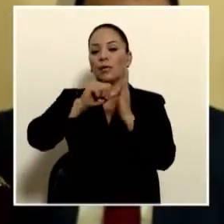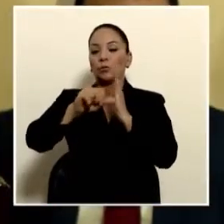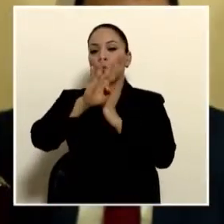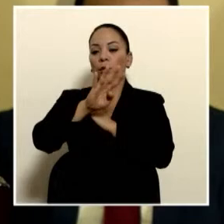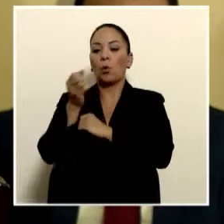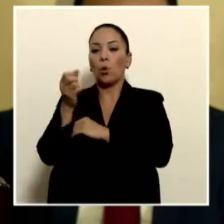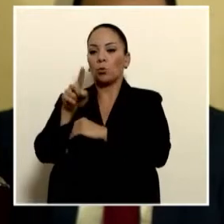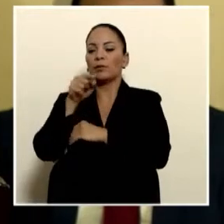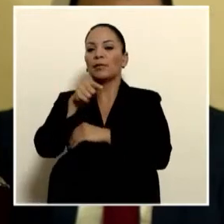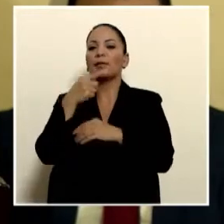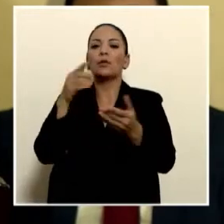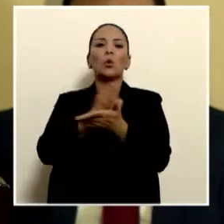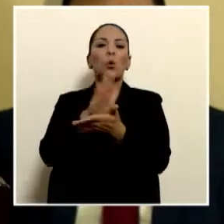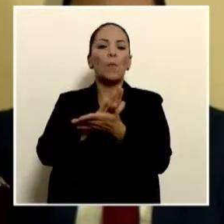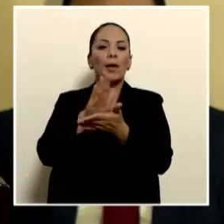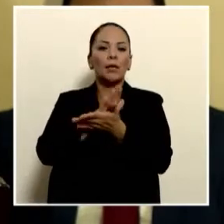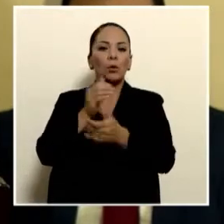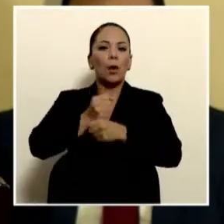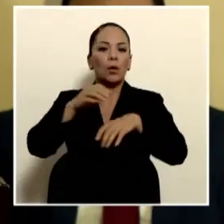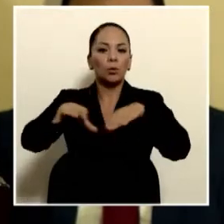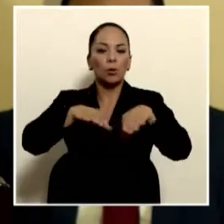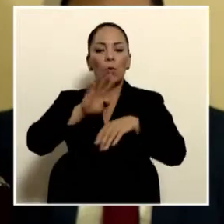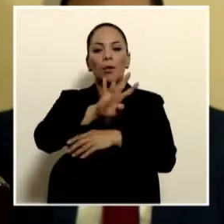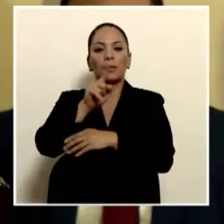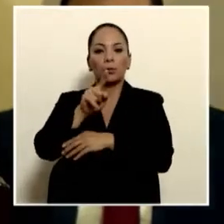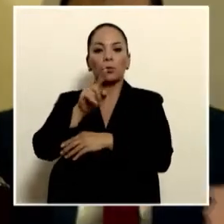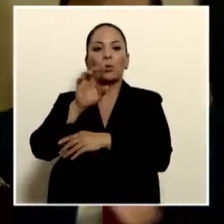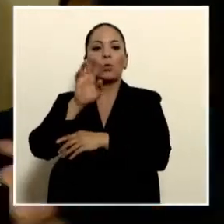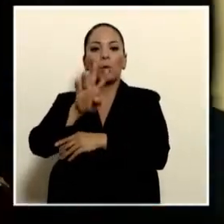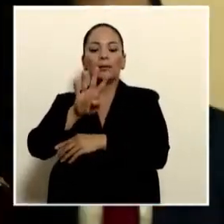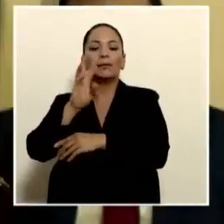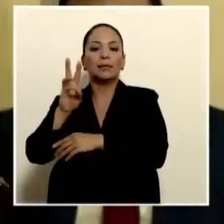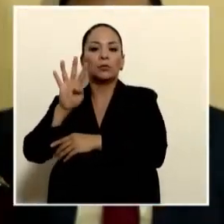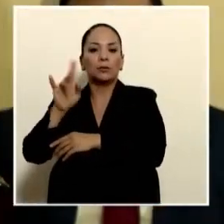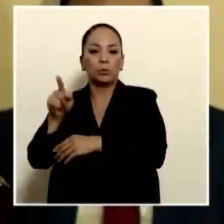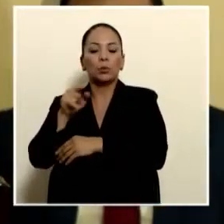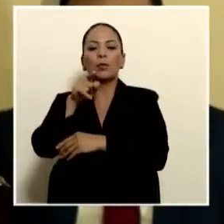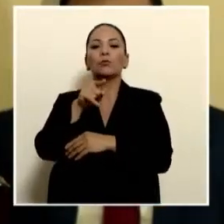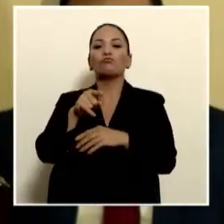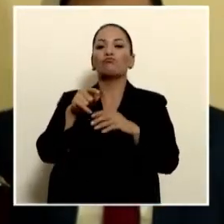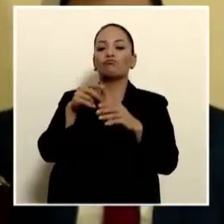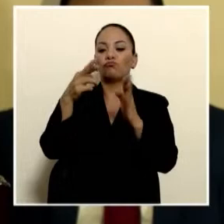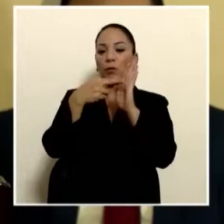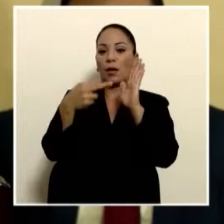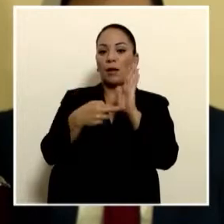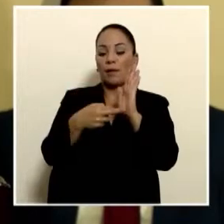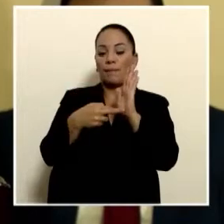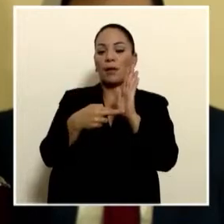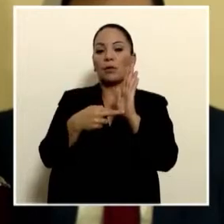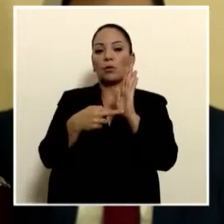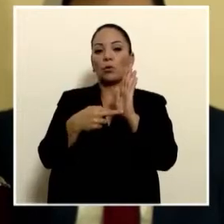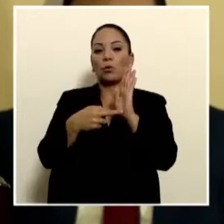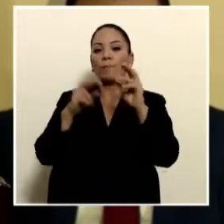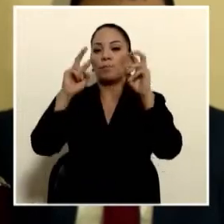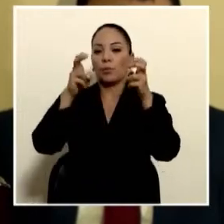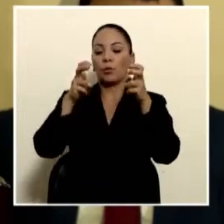11 del decreto ejecutivo 41641, reglamento al título 4 de la ley